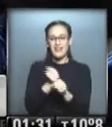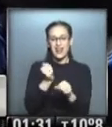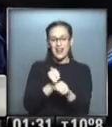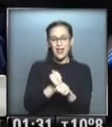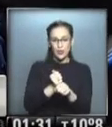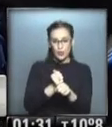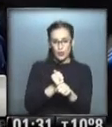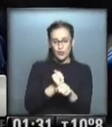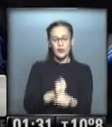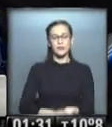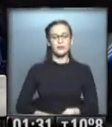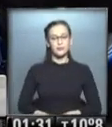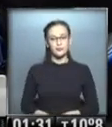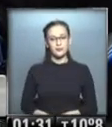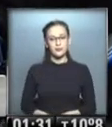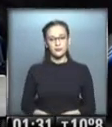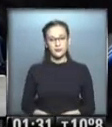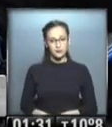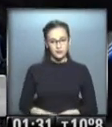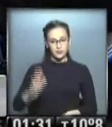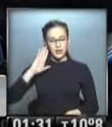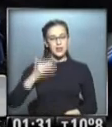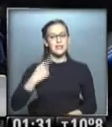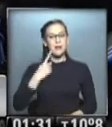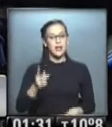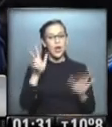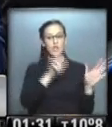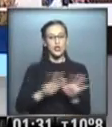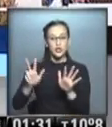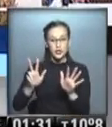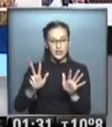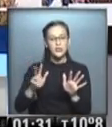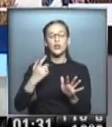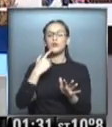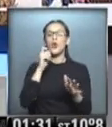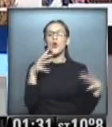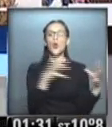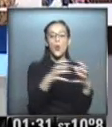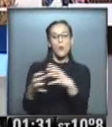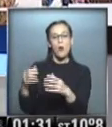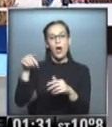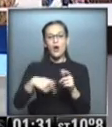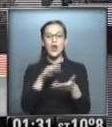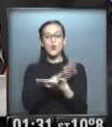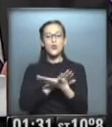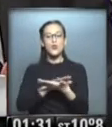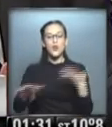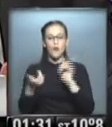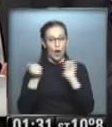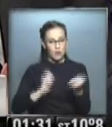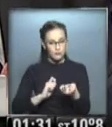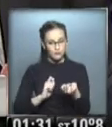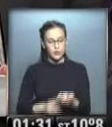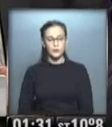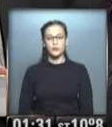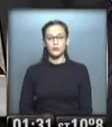individual, y 16.800 en términos grupales, pasa a contemplar los nuevos rangos, que es básicamente